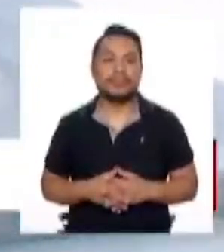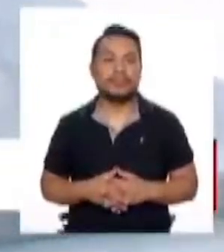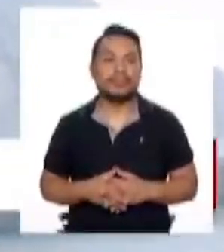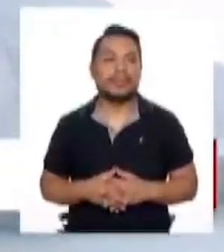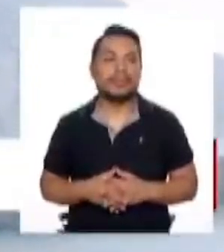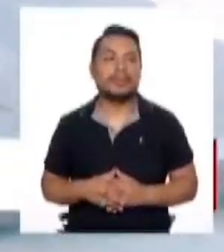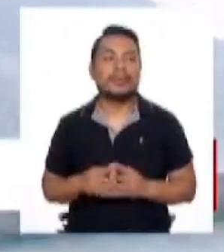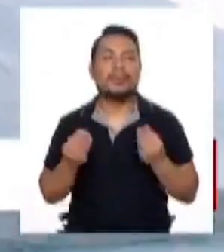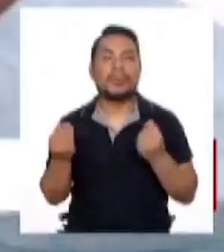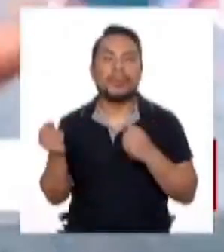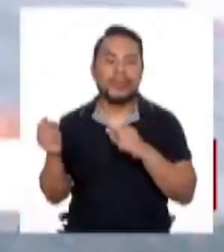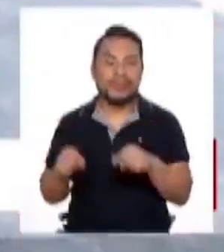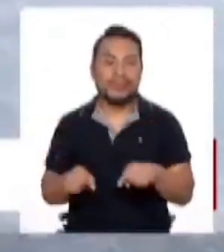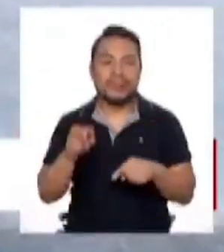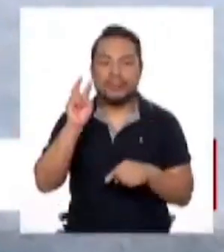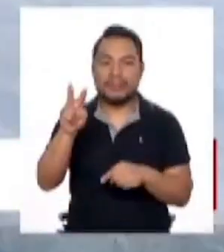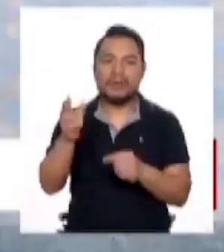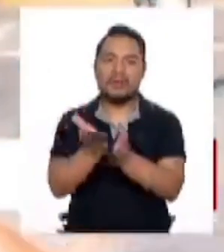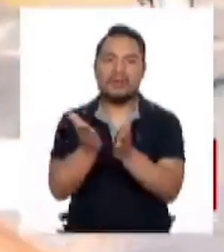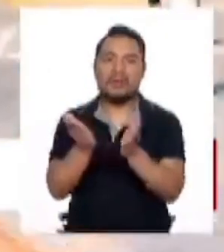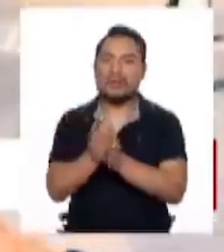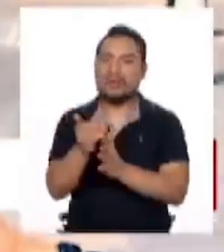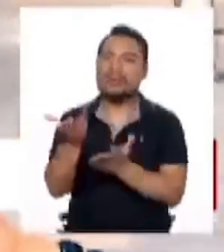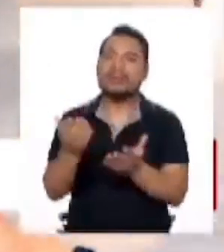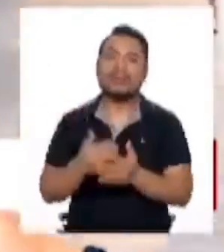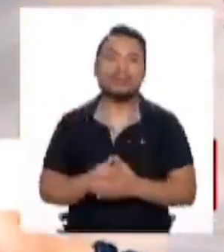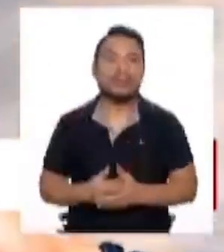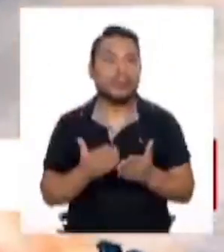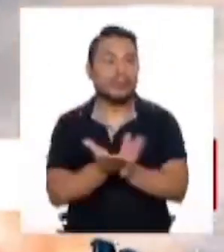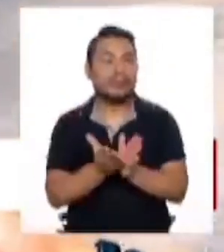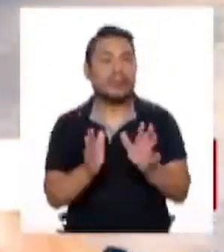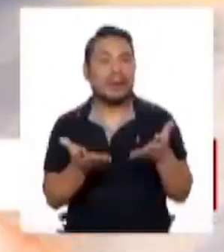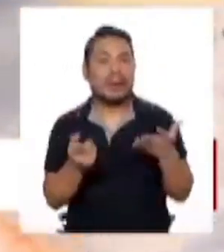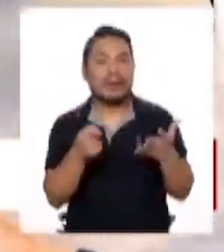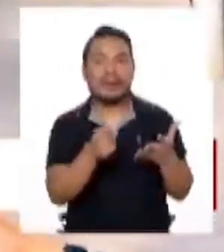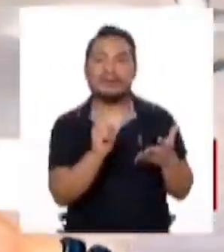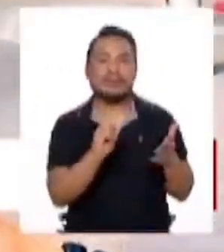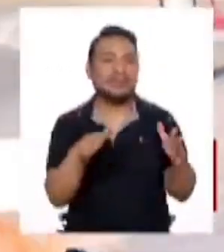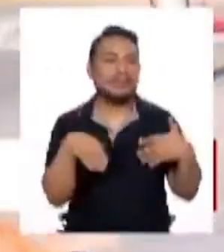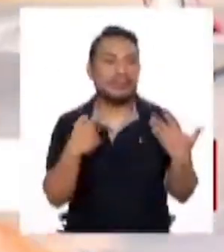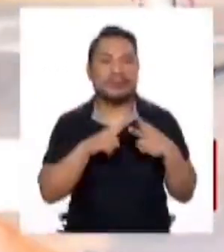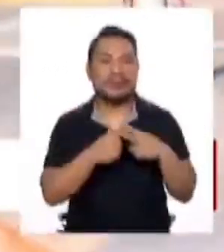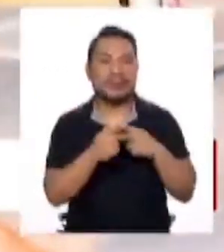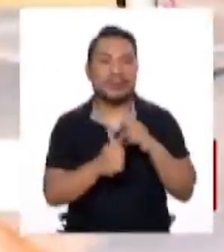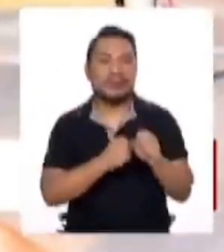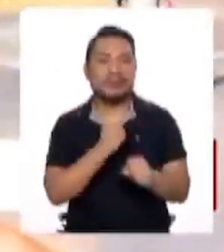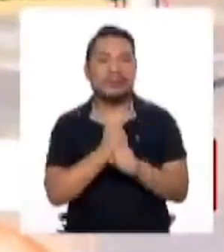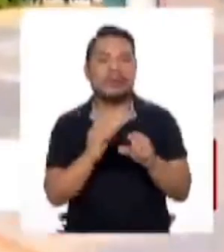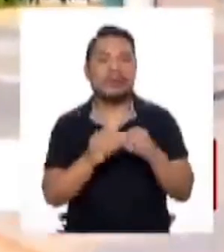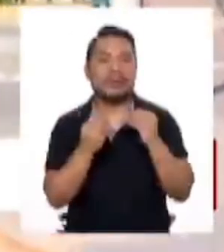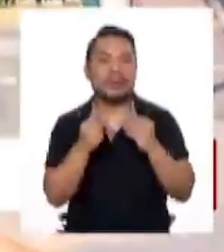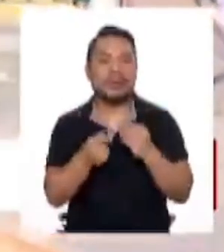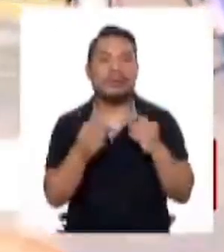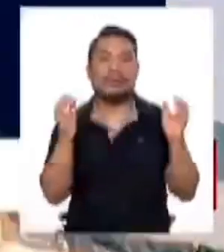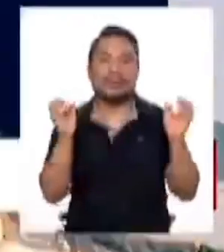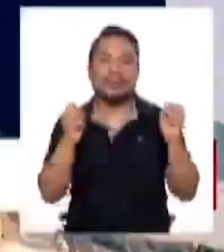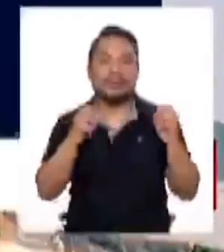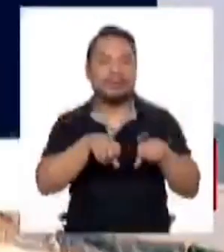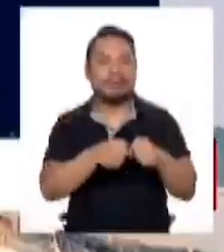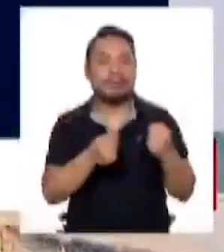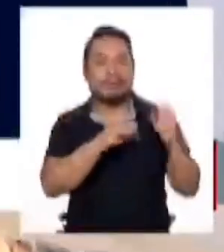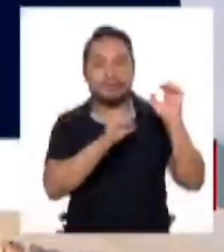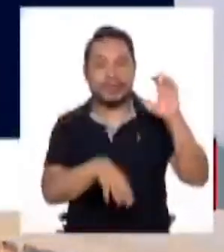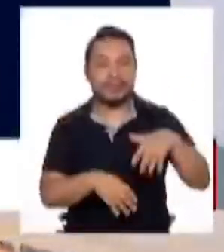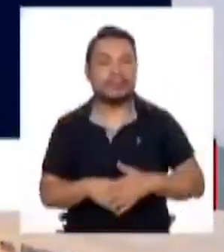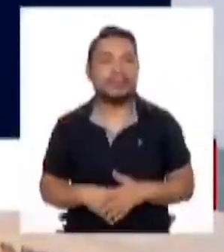¿Cómo uno va a venir y ver su colegio de esa manera? Hay colegios que no pueden iniciar el año porque se están cayendo.